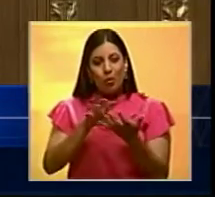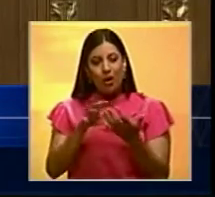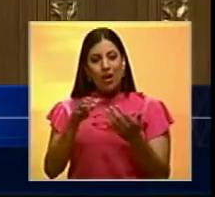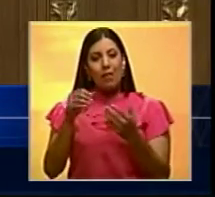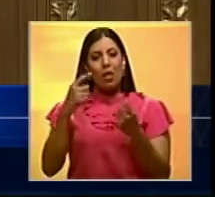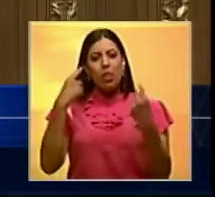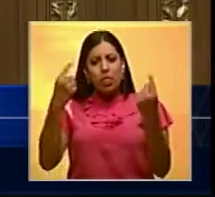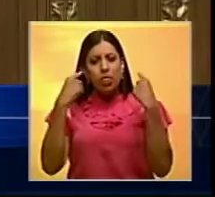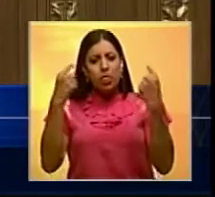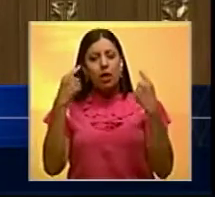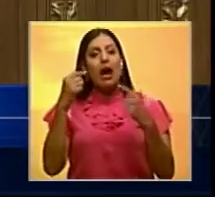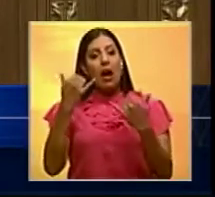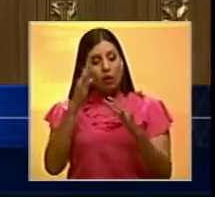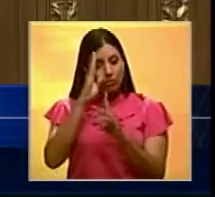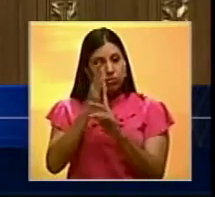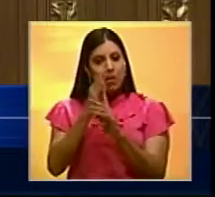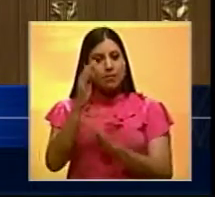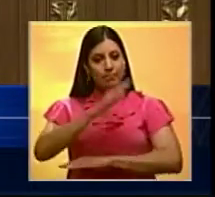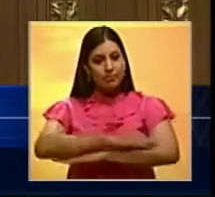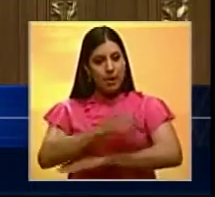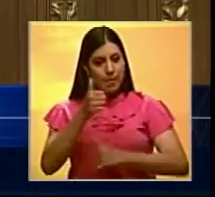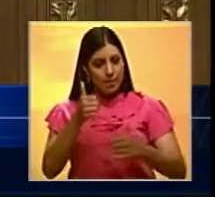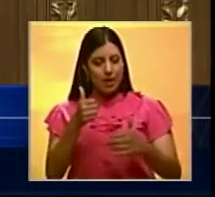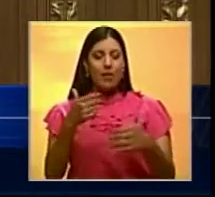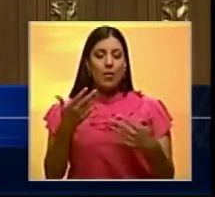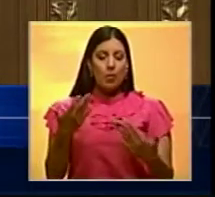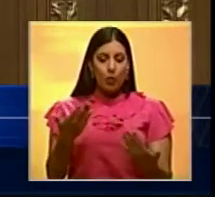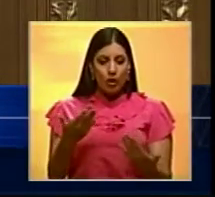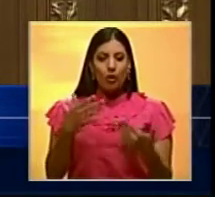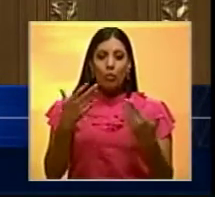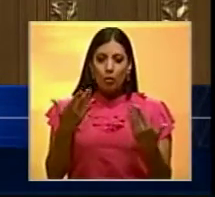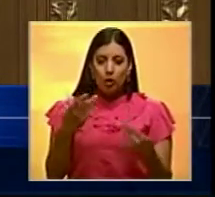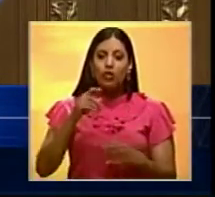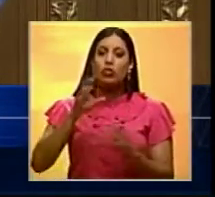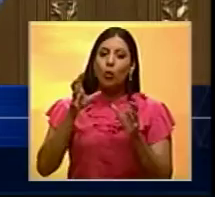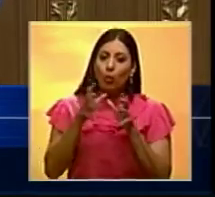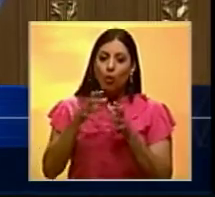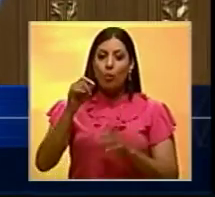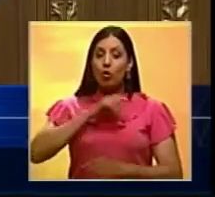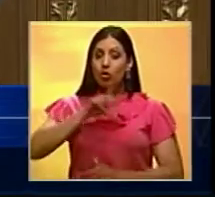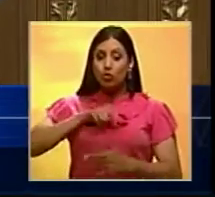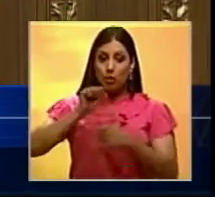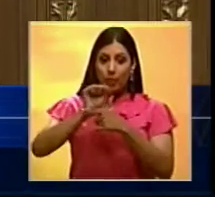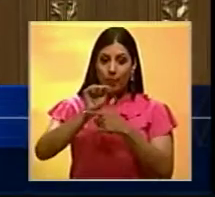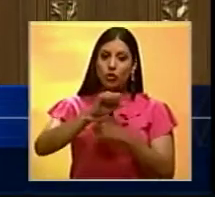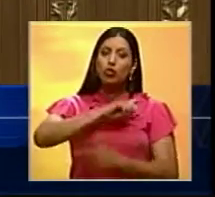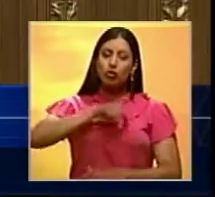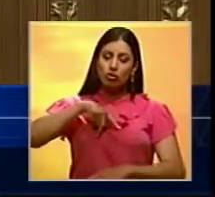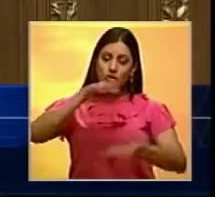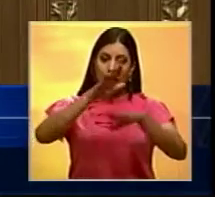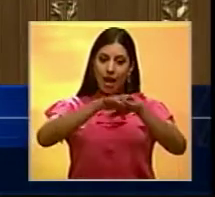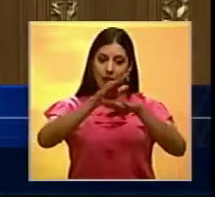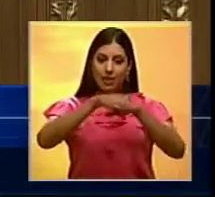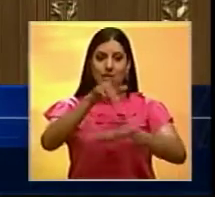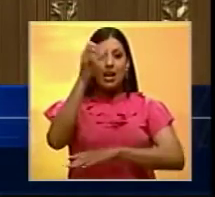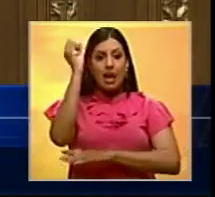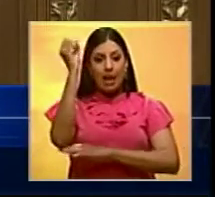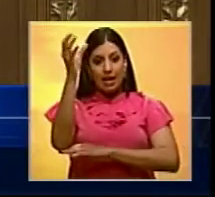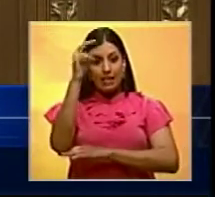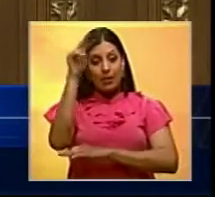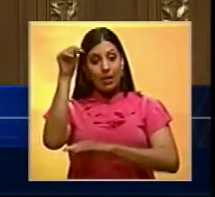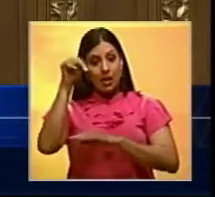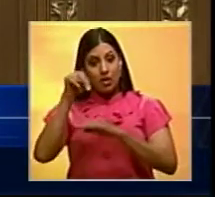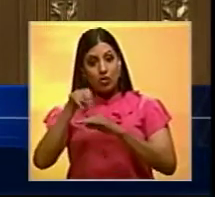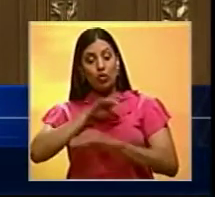desacato. Por lo tanto, en nombre del Bloque de la Patria, nosotros solicitamos a esta Asamblea Nacional que